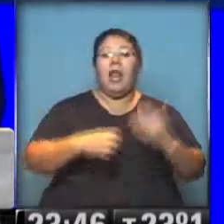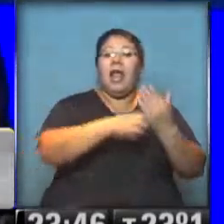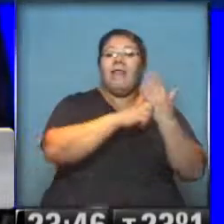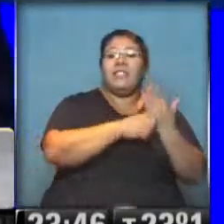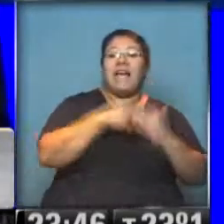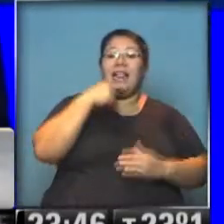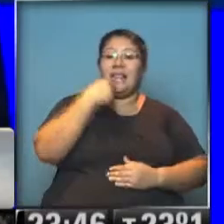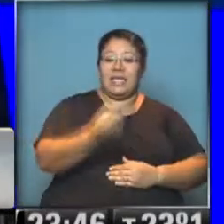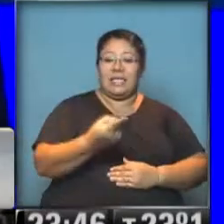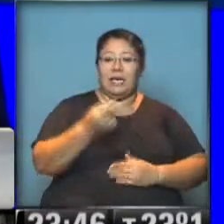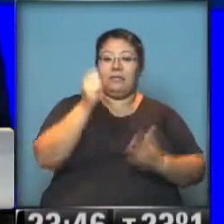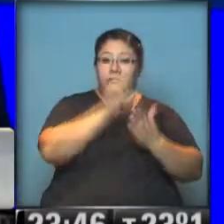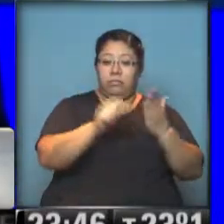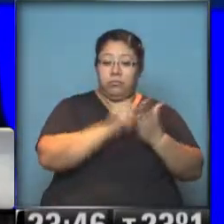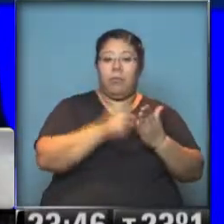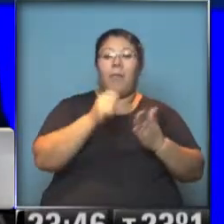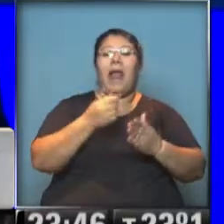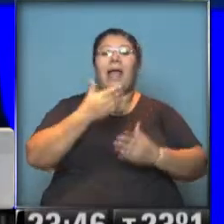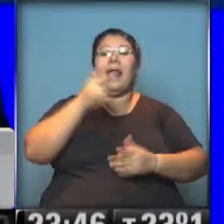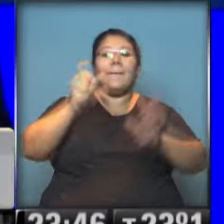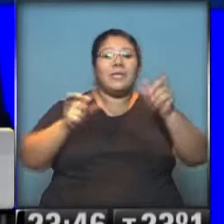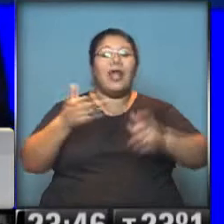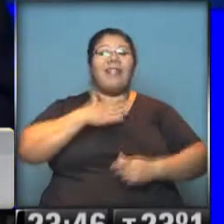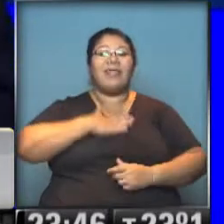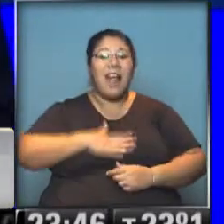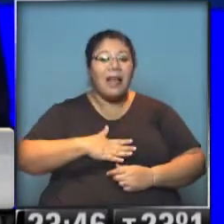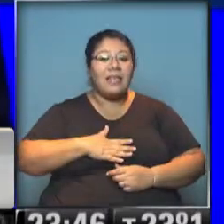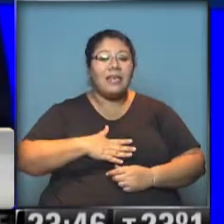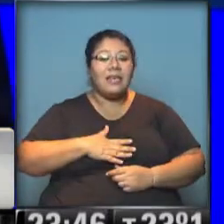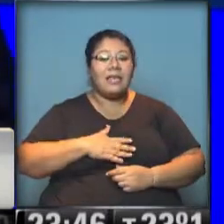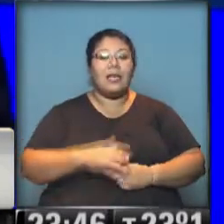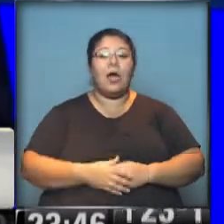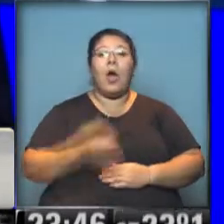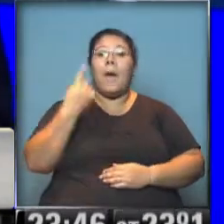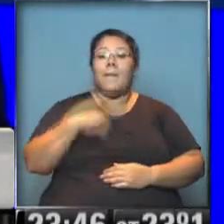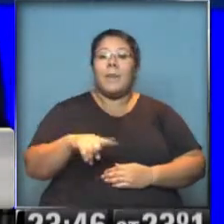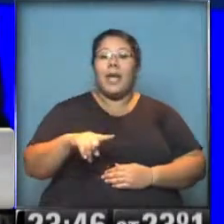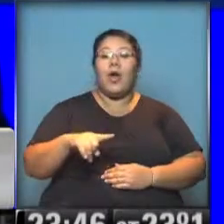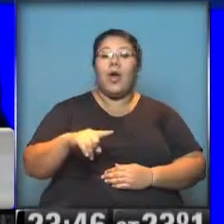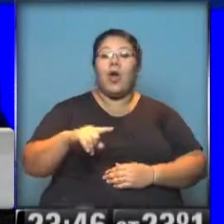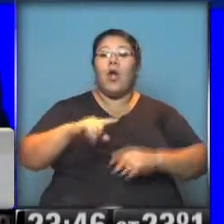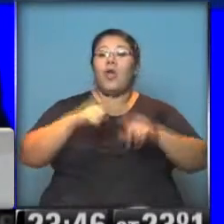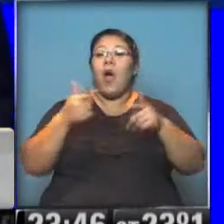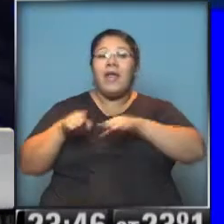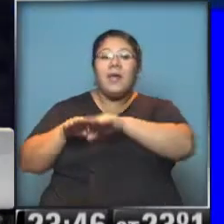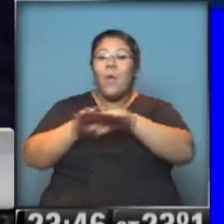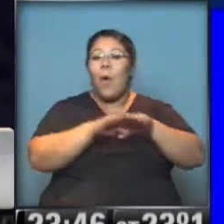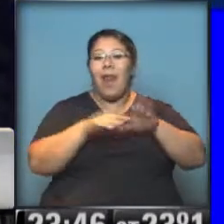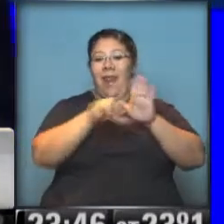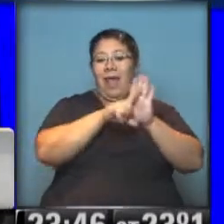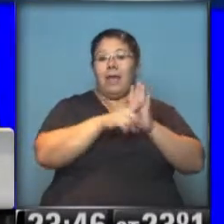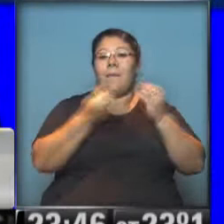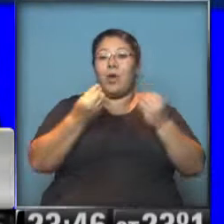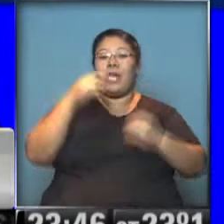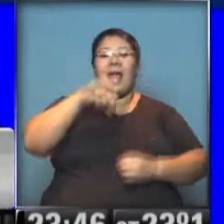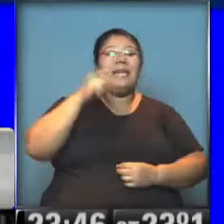su escrito es que esto es para traer tranquilidad a la gente. Ahora, no es y no hay igualdad ante la ley. ¿Por qué Nisman es más